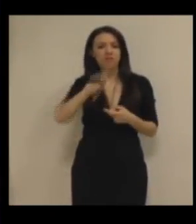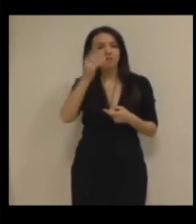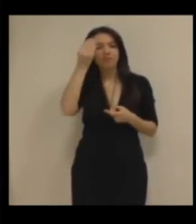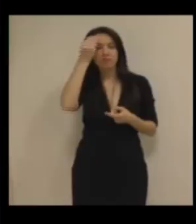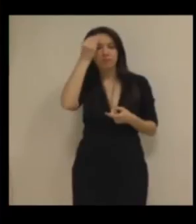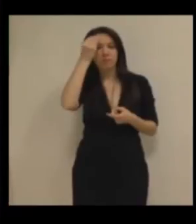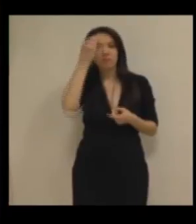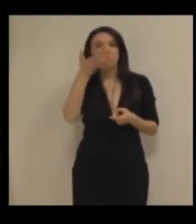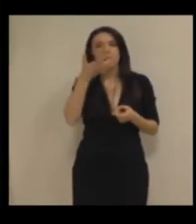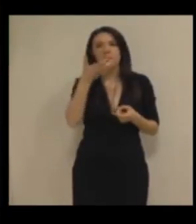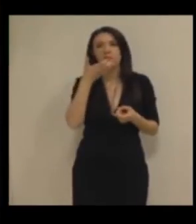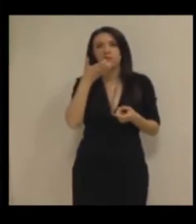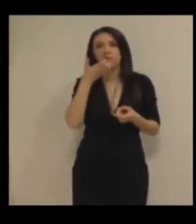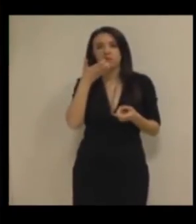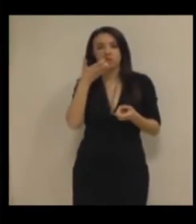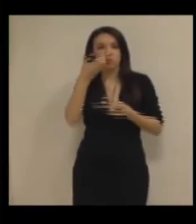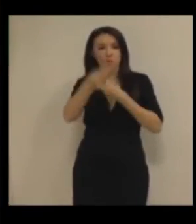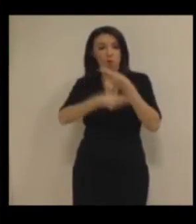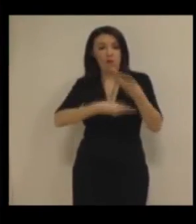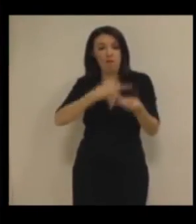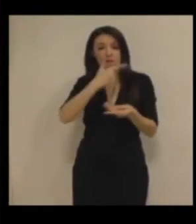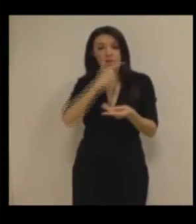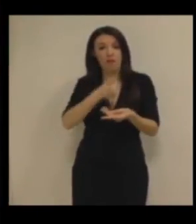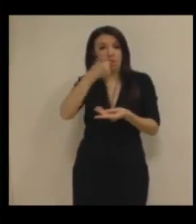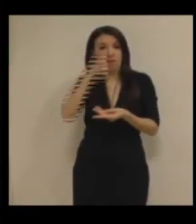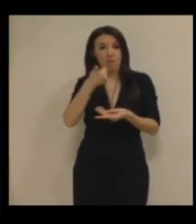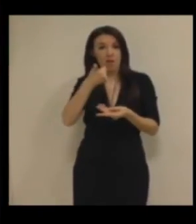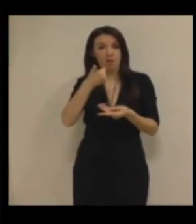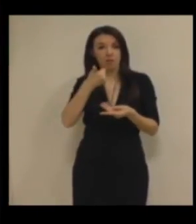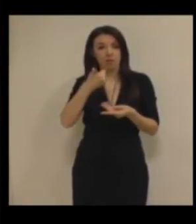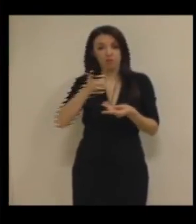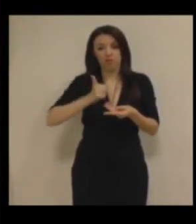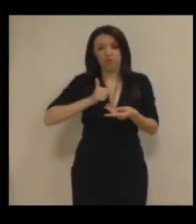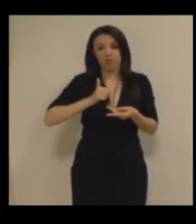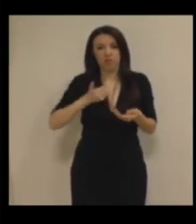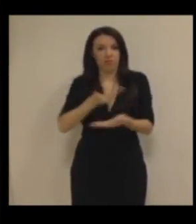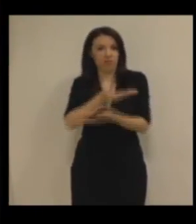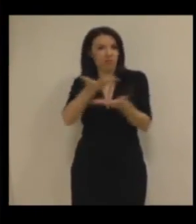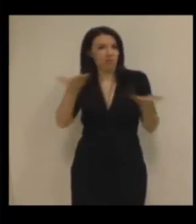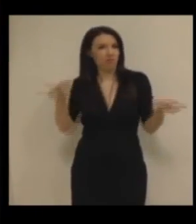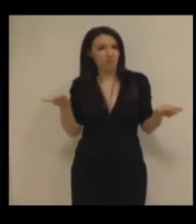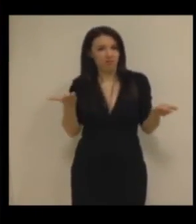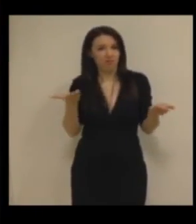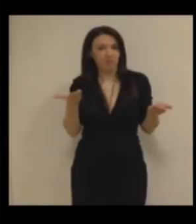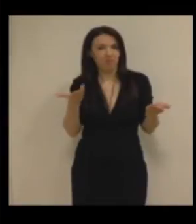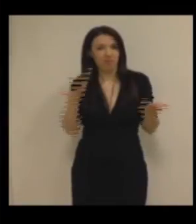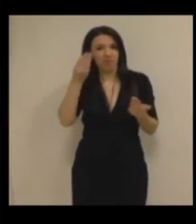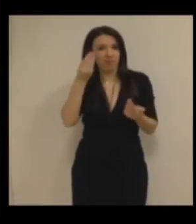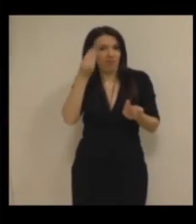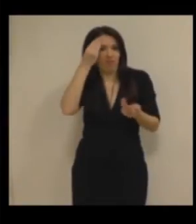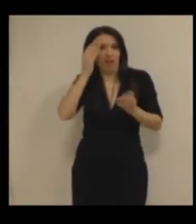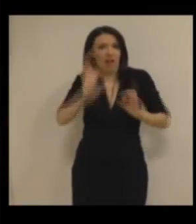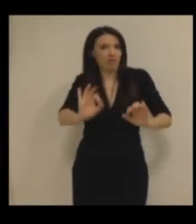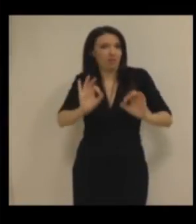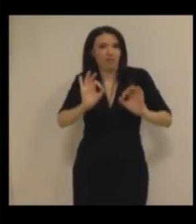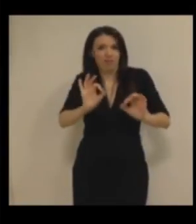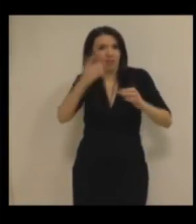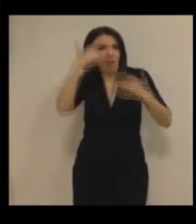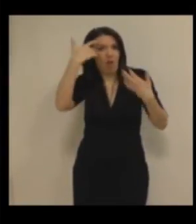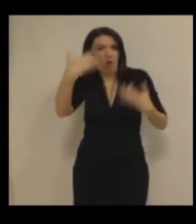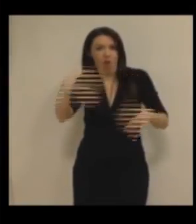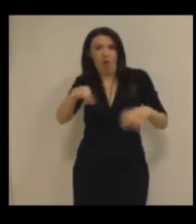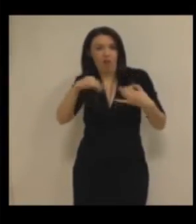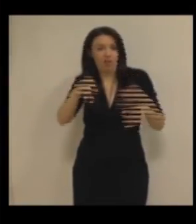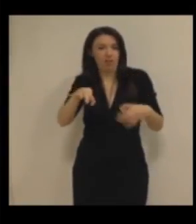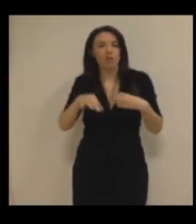en que si lo haces más sencillo, pues beneficias a todo el mundo, ¿no? Yo creo que eso es así, ese, ¿no? Cajón. Y cuando